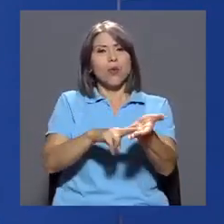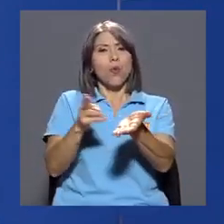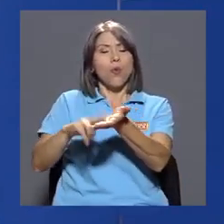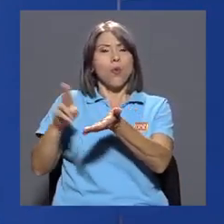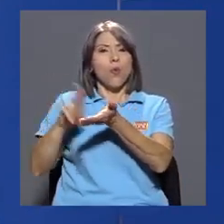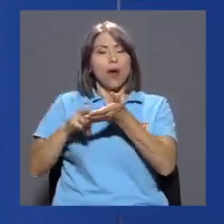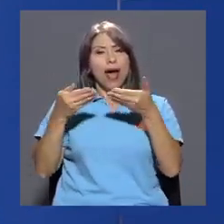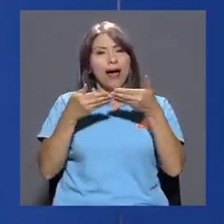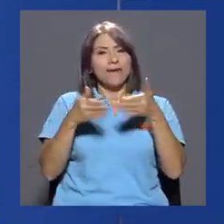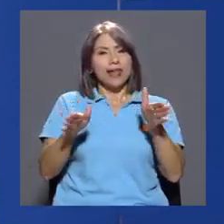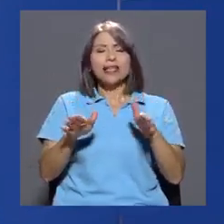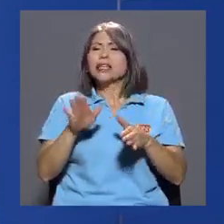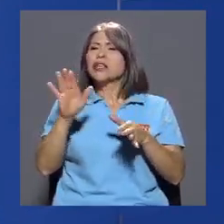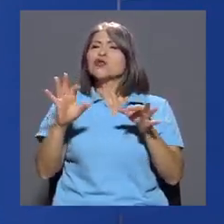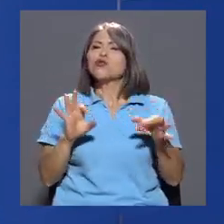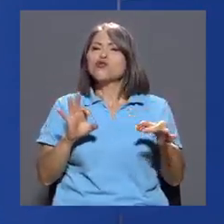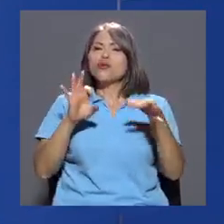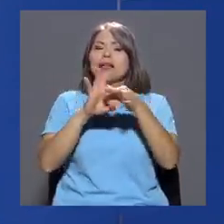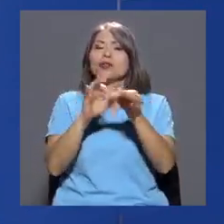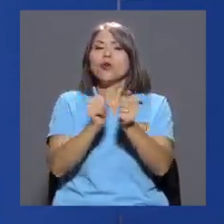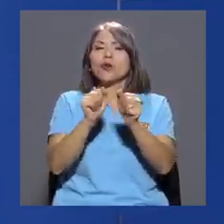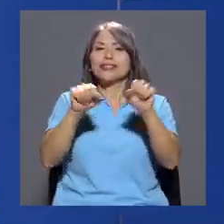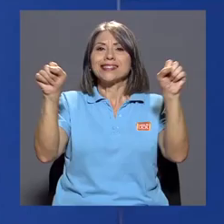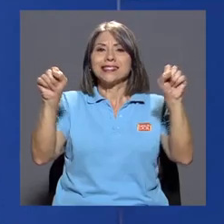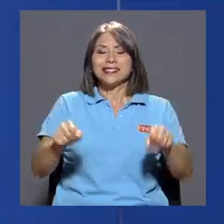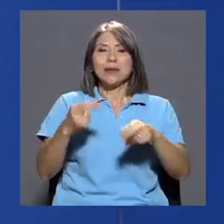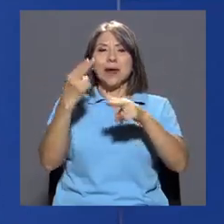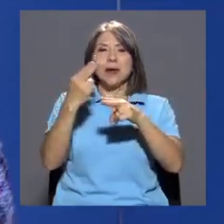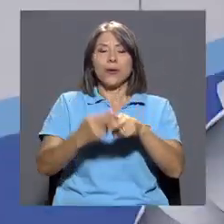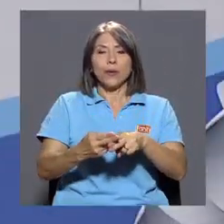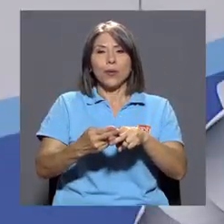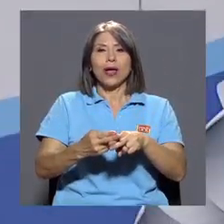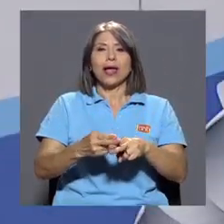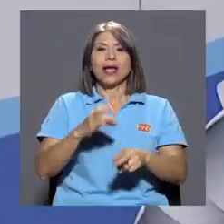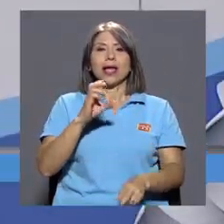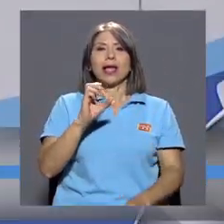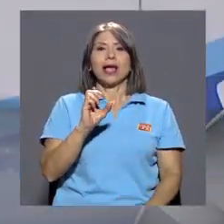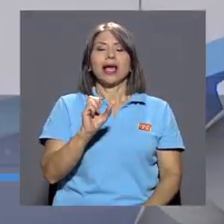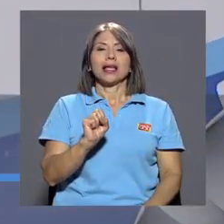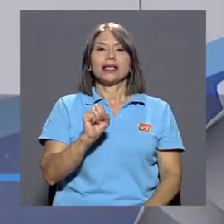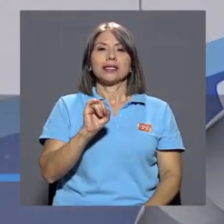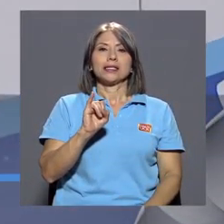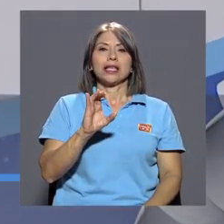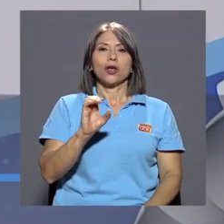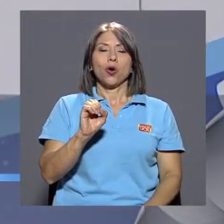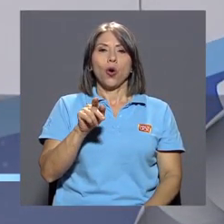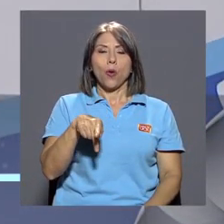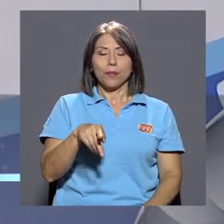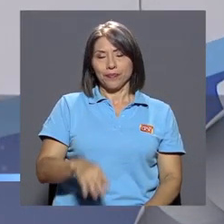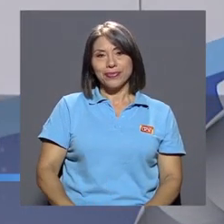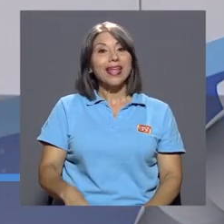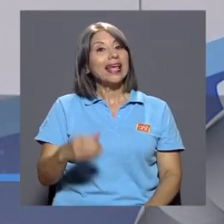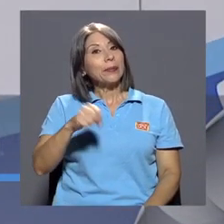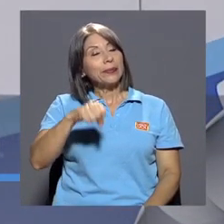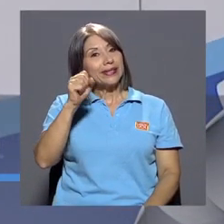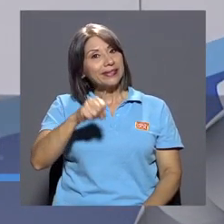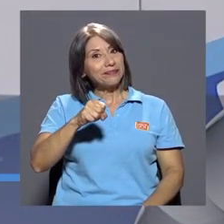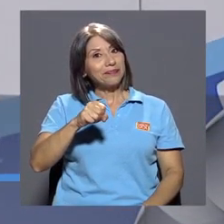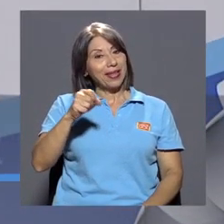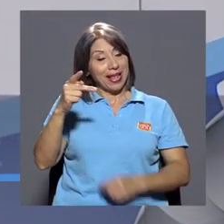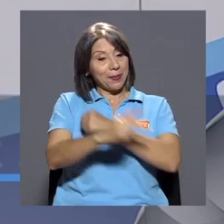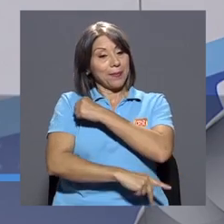Abiertas y cuál es su relación con este sistema que se conoce como SICOP? Claro, en el marco de lo que trabaja el país en materia de